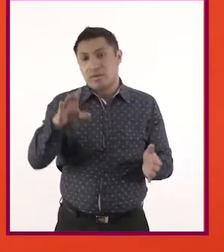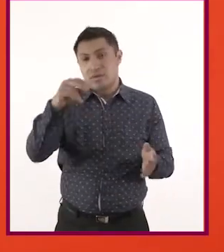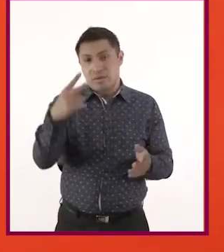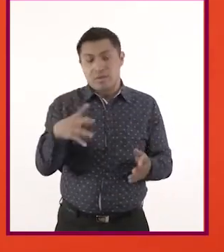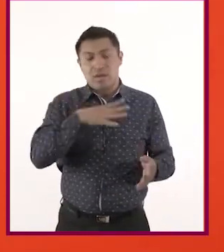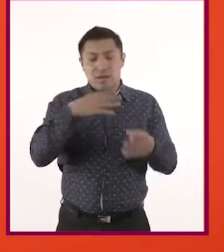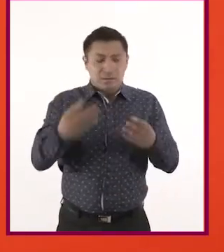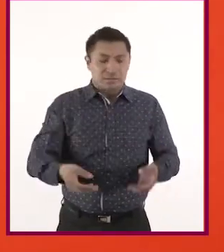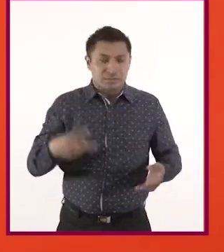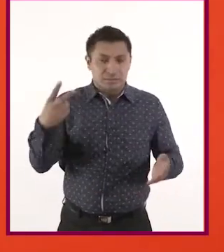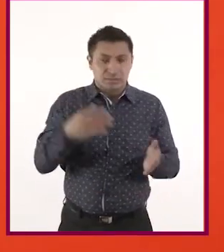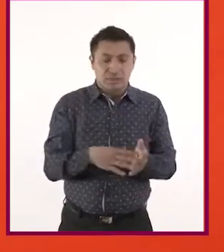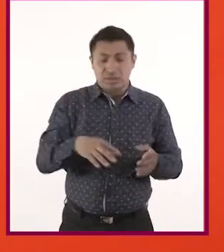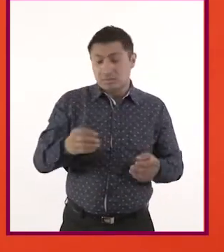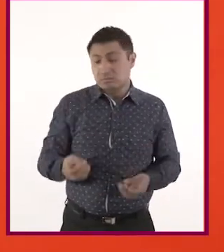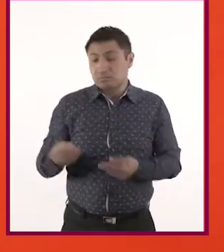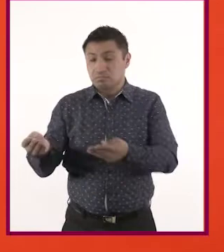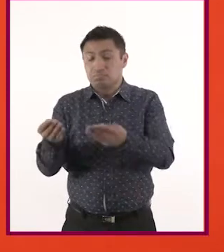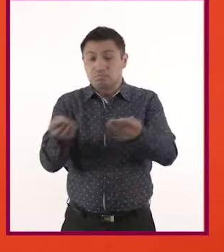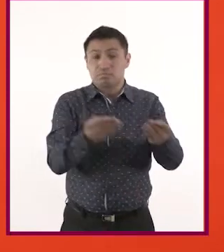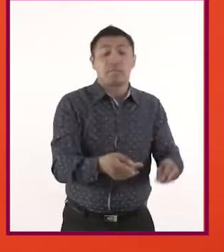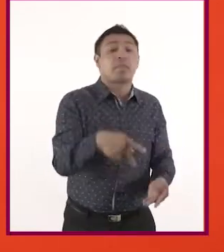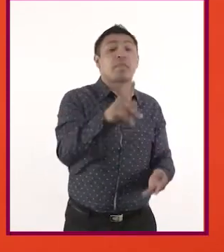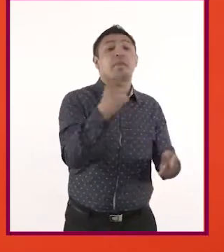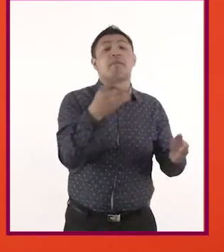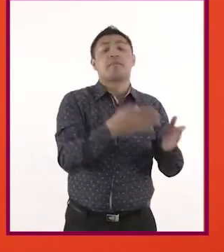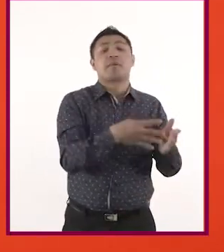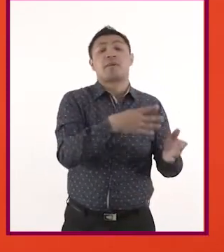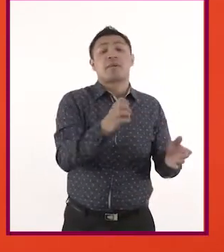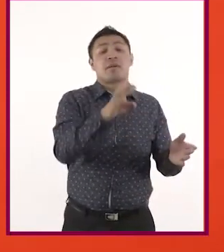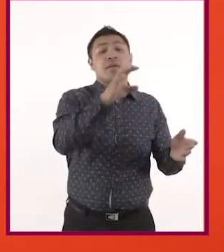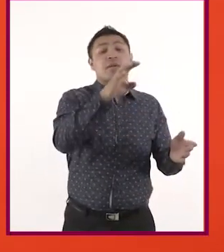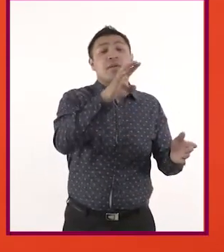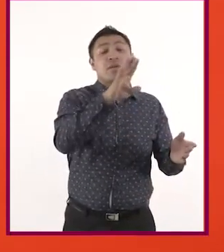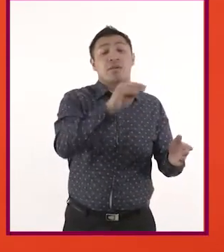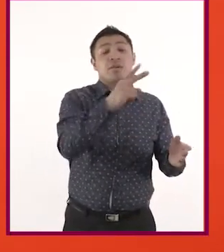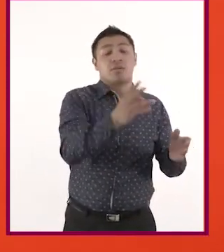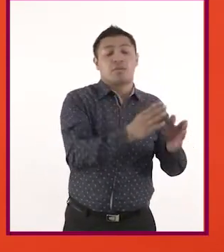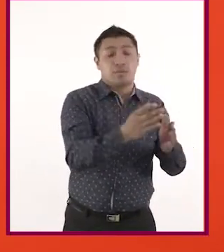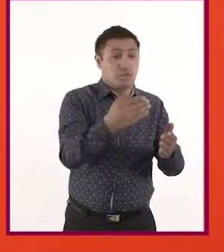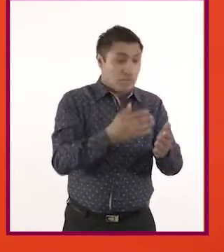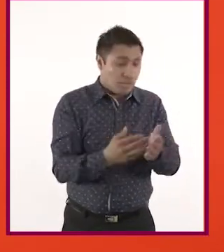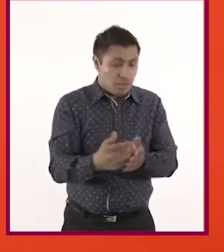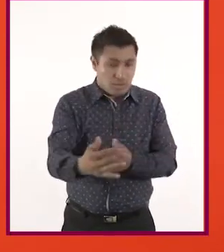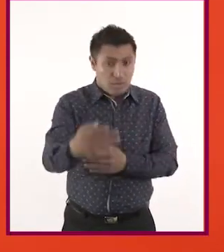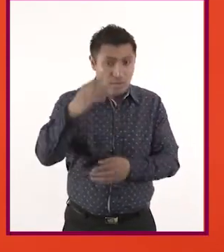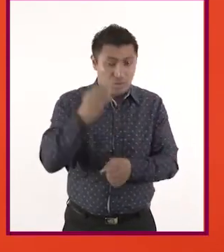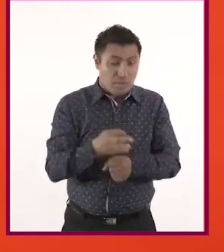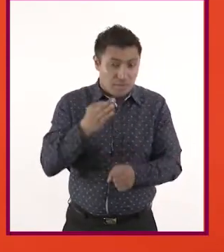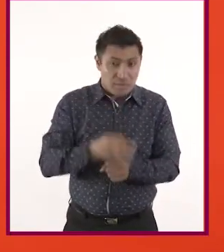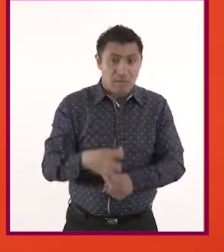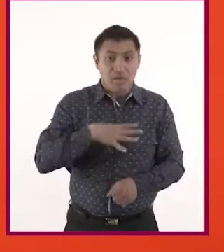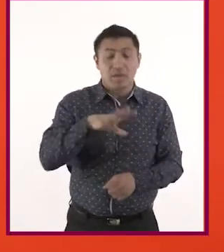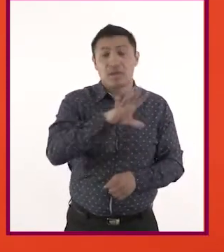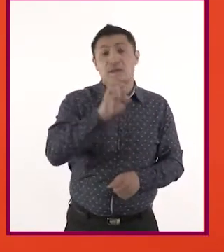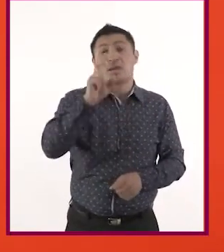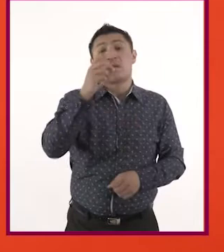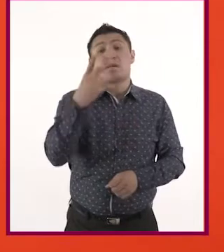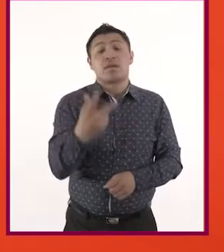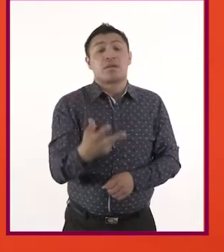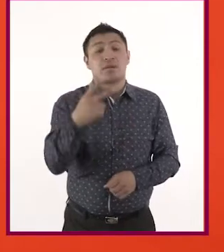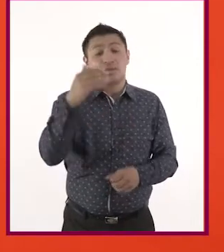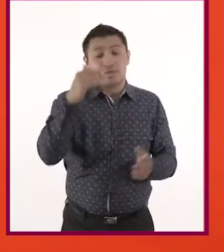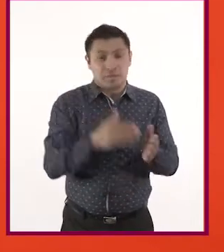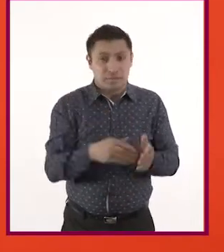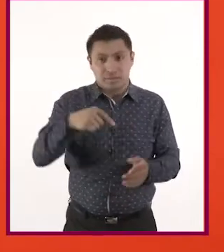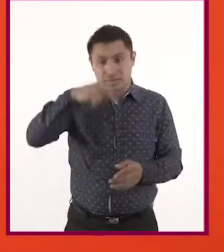habían otorgado 2,000 concesiones, pero de 1992 a la fecha existen 538,000. En México